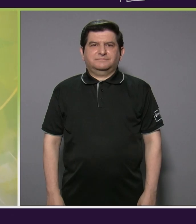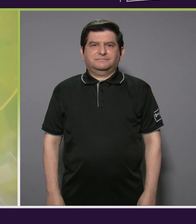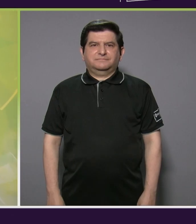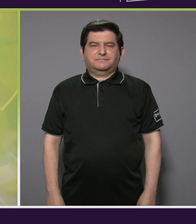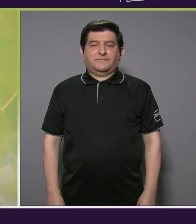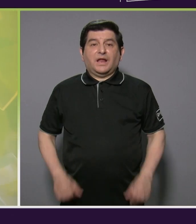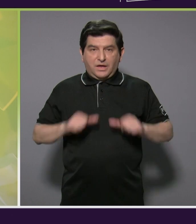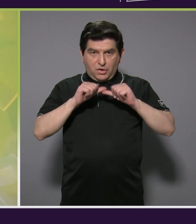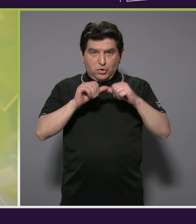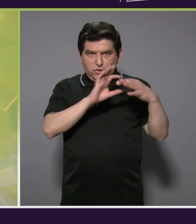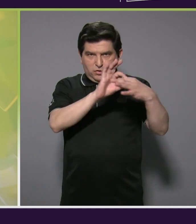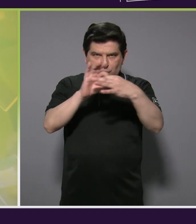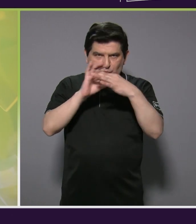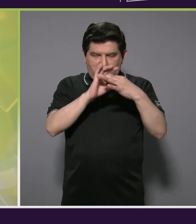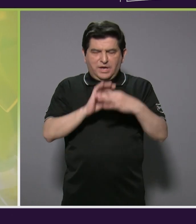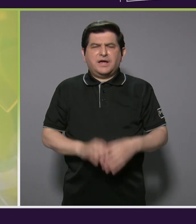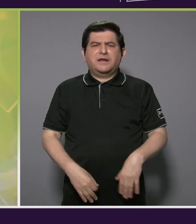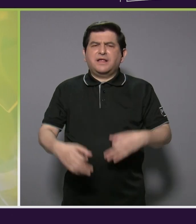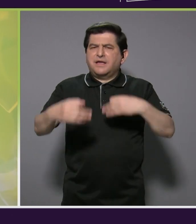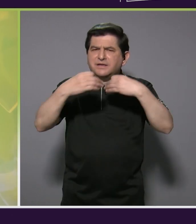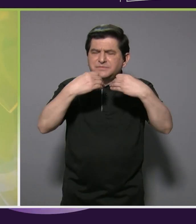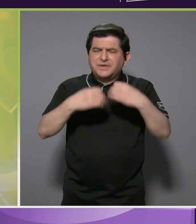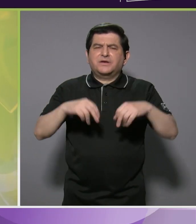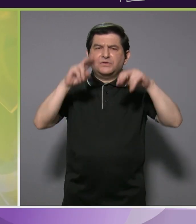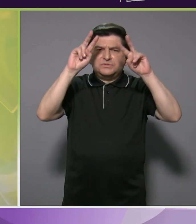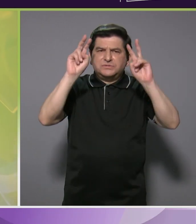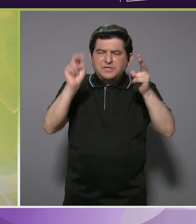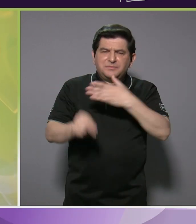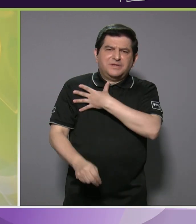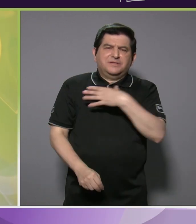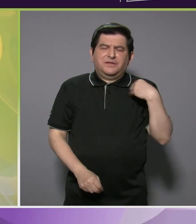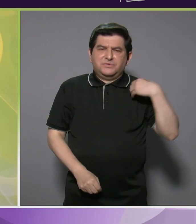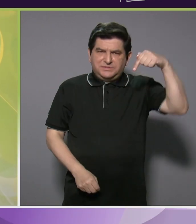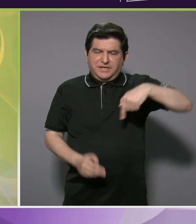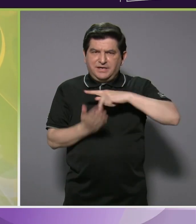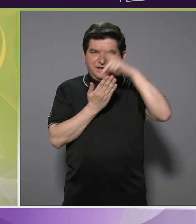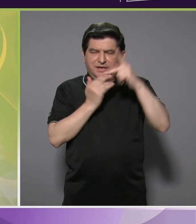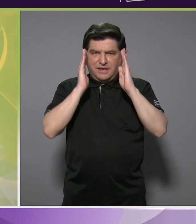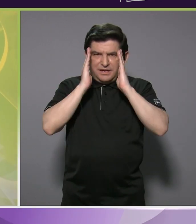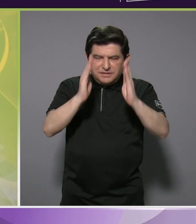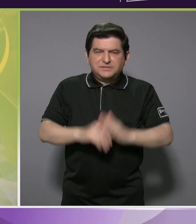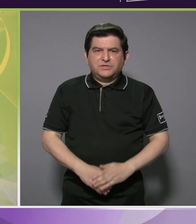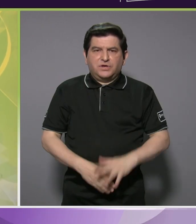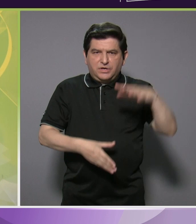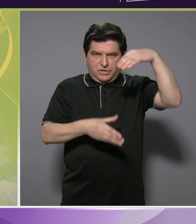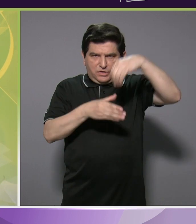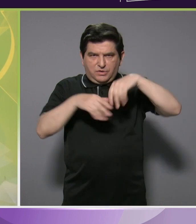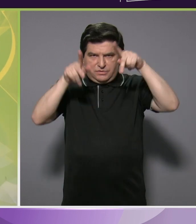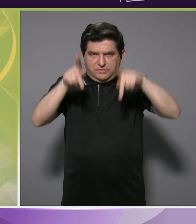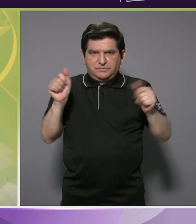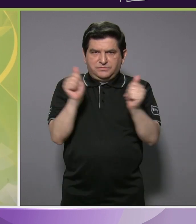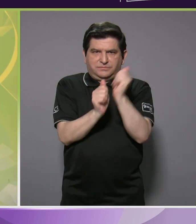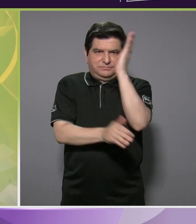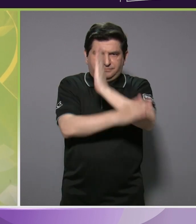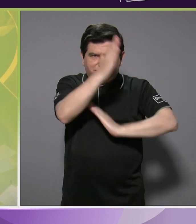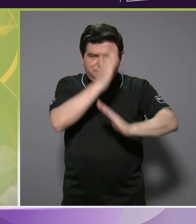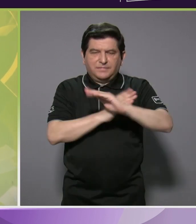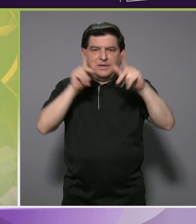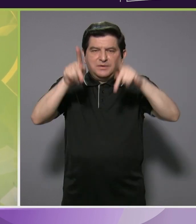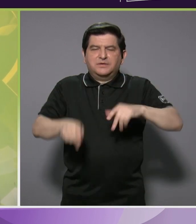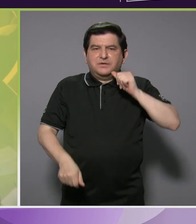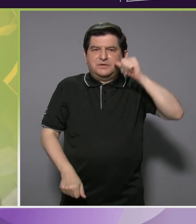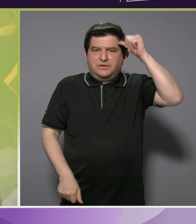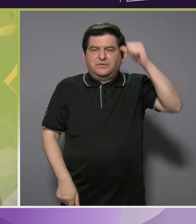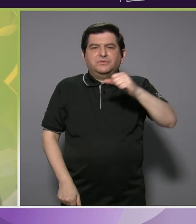estamos de vuelta en Nexos. Cuéntenos temas que le gustaría que abordemos en el programa sobre la inclusión de las personas con discapacidad y